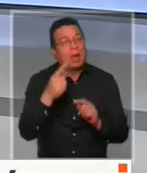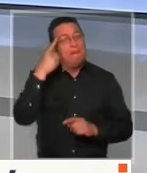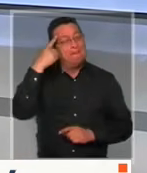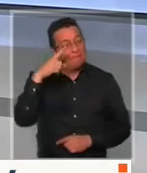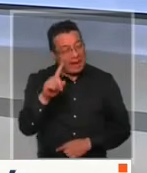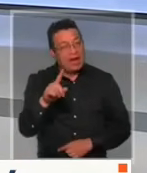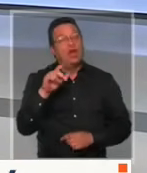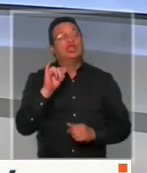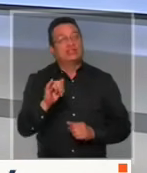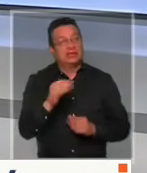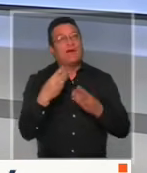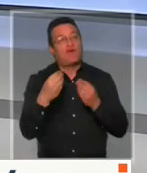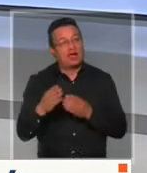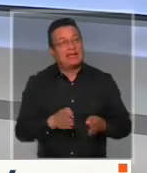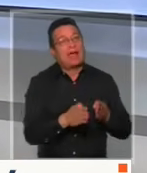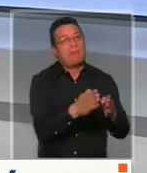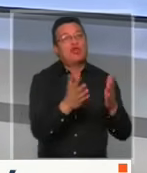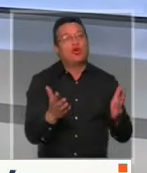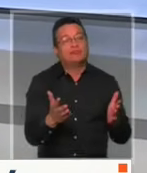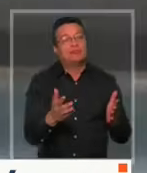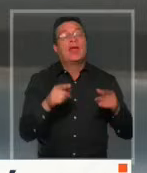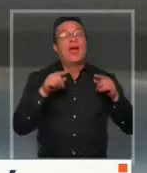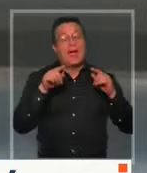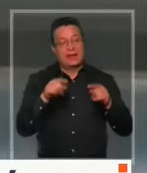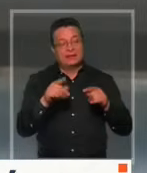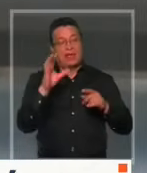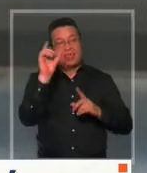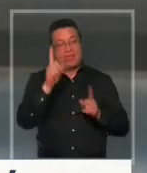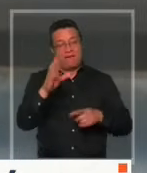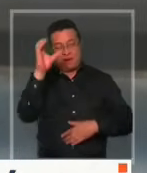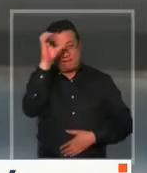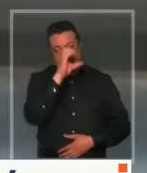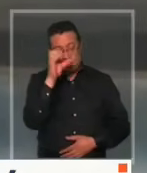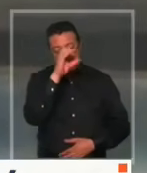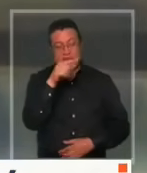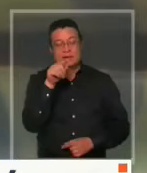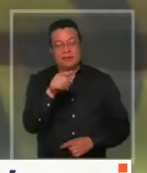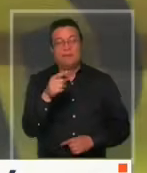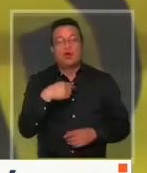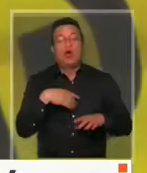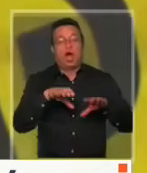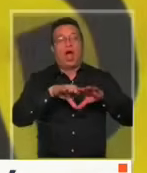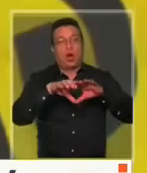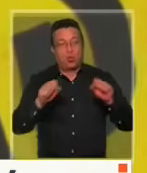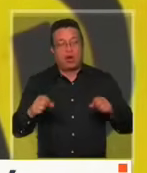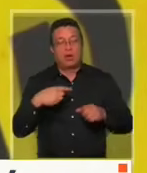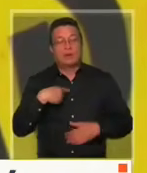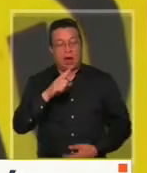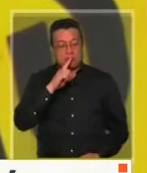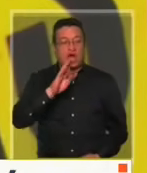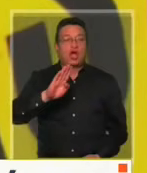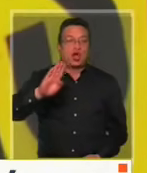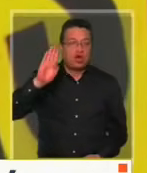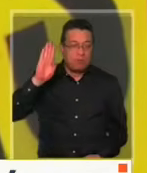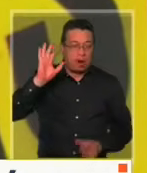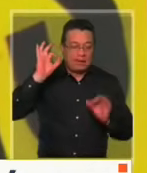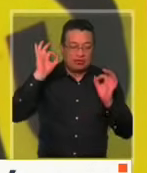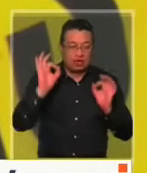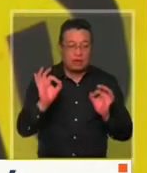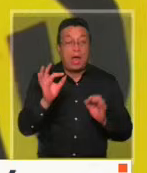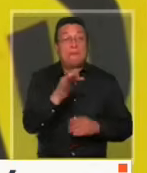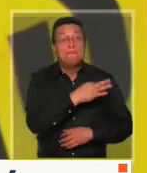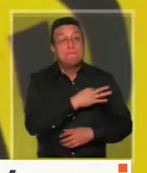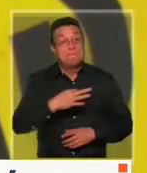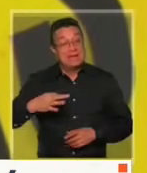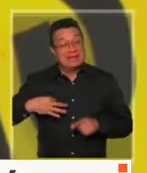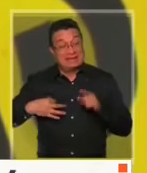esa dirección. Y tenemos que buscar, y en eso yo no solo estoy de acuerdo, sino que tenemos un compromiso, que este ministerio sea un